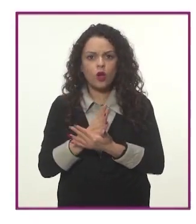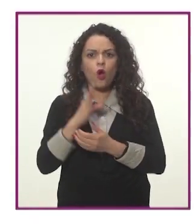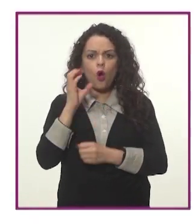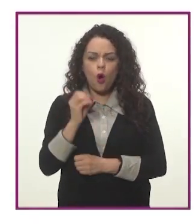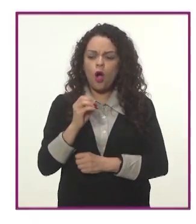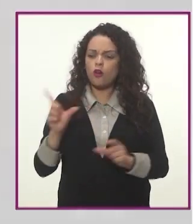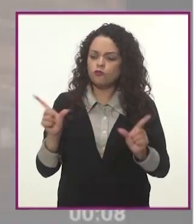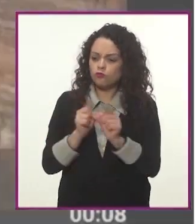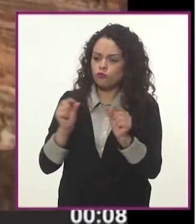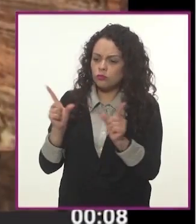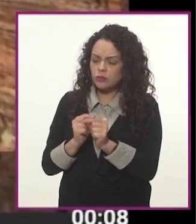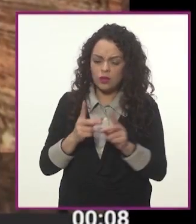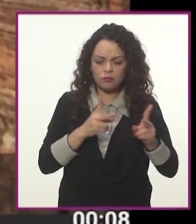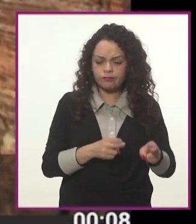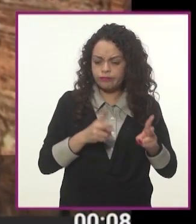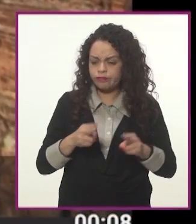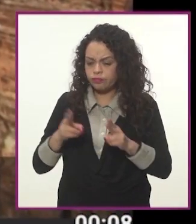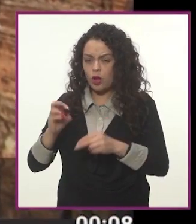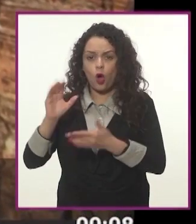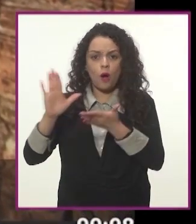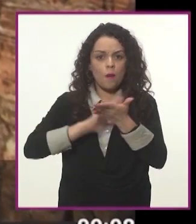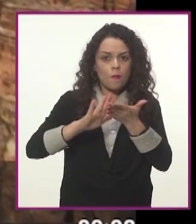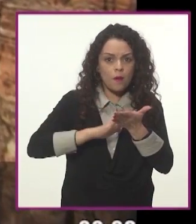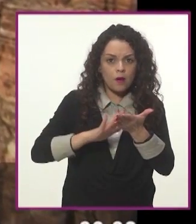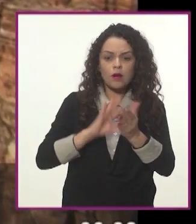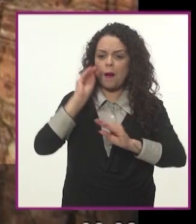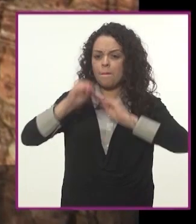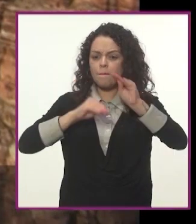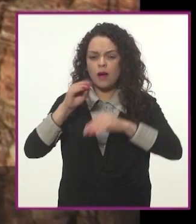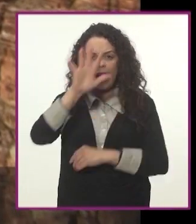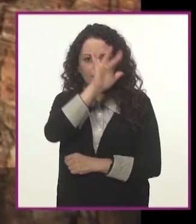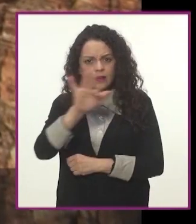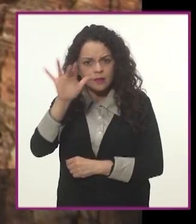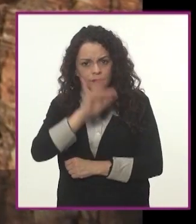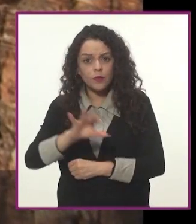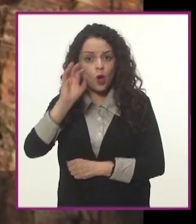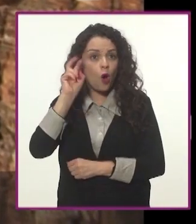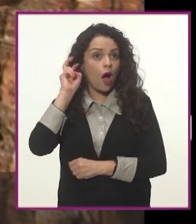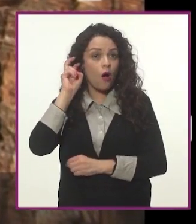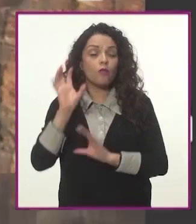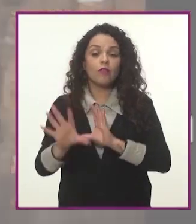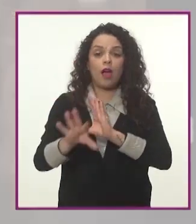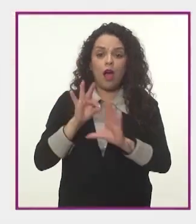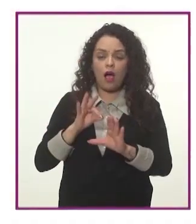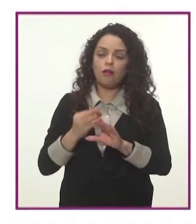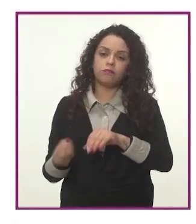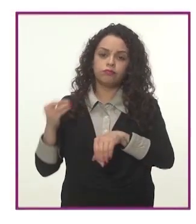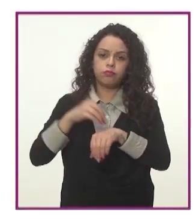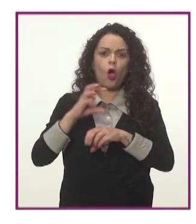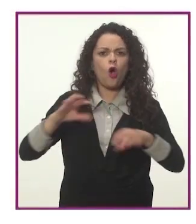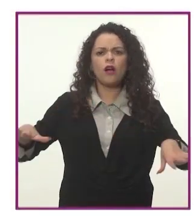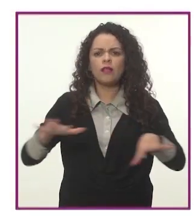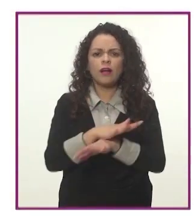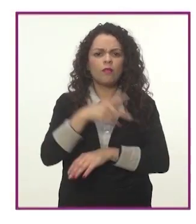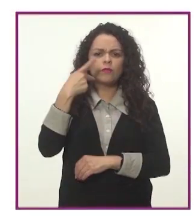pequeños, borrar secuencias intermedias, añadir textos, extraer el audio o simplemente cambiar los